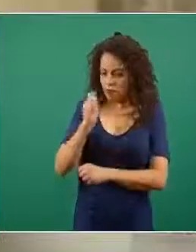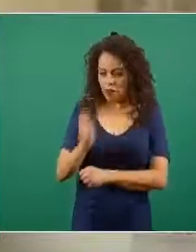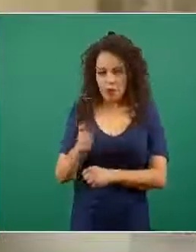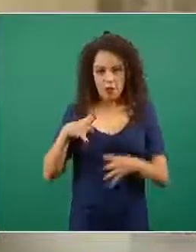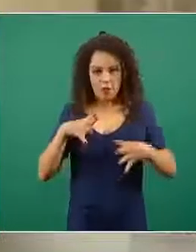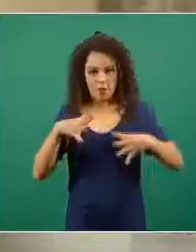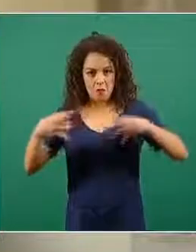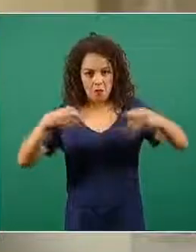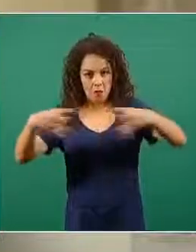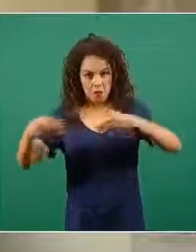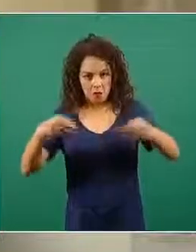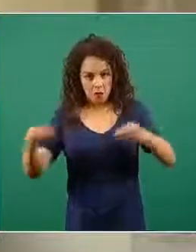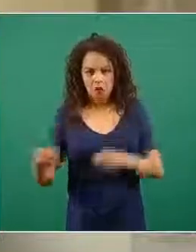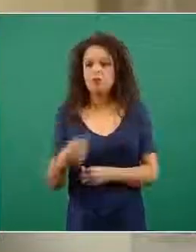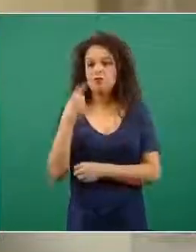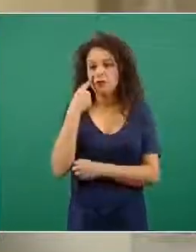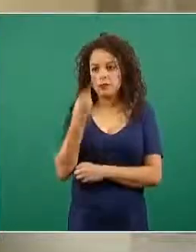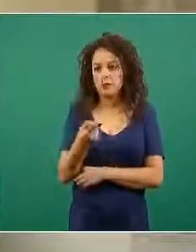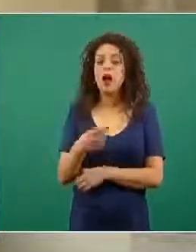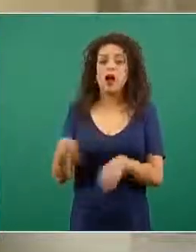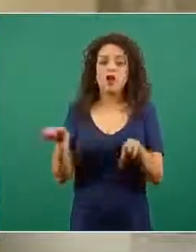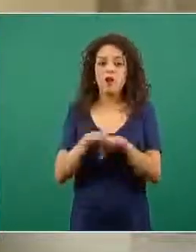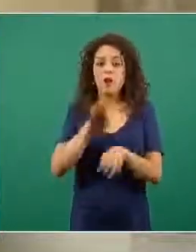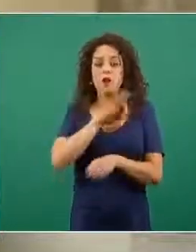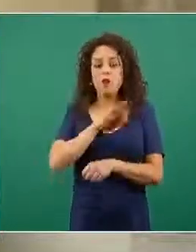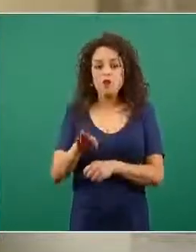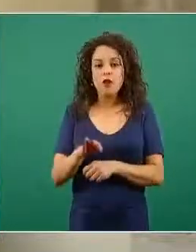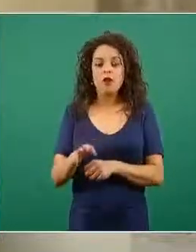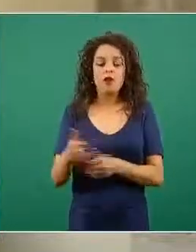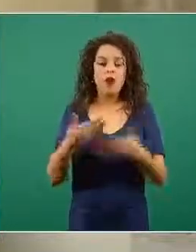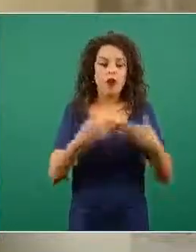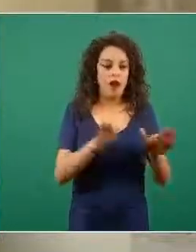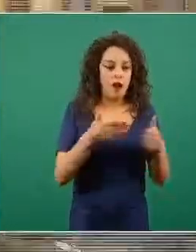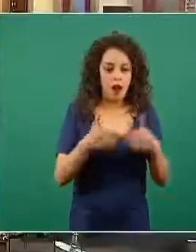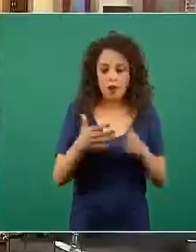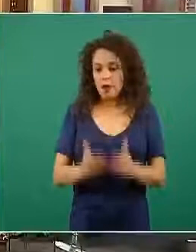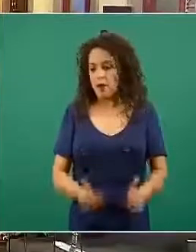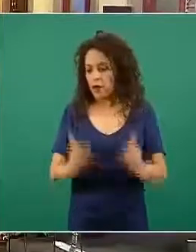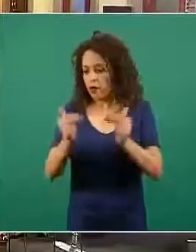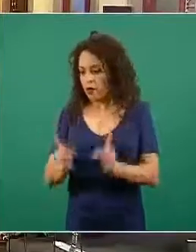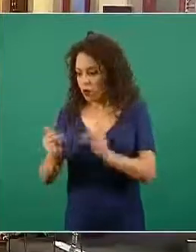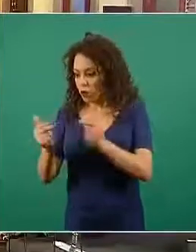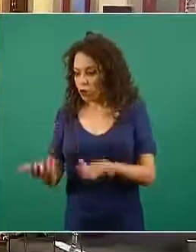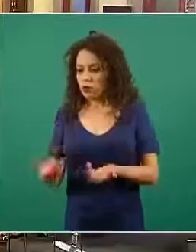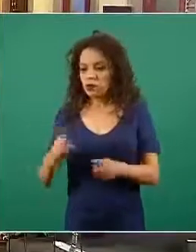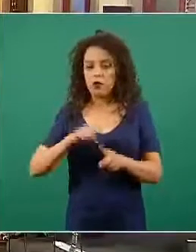vieron la posibilidad de reactivar las actividades económicas y las demás actividades sociales.